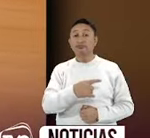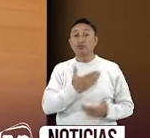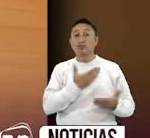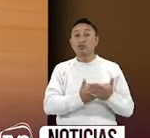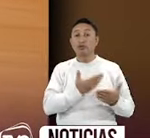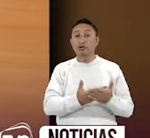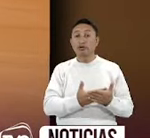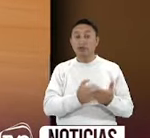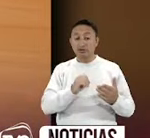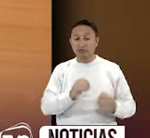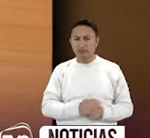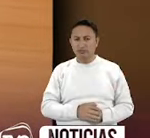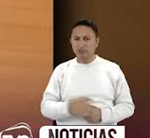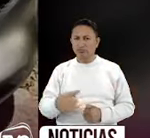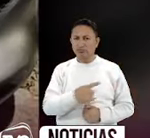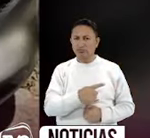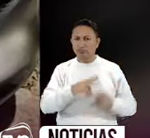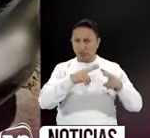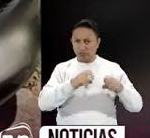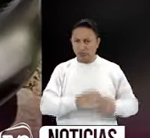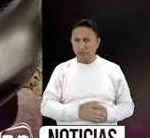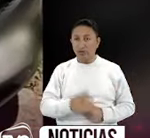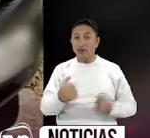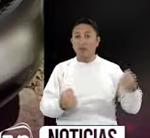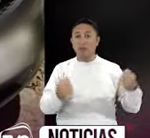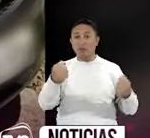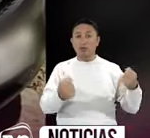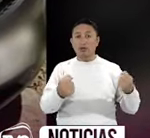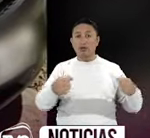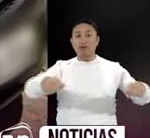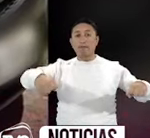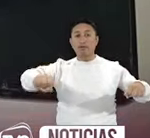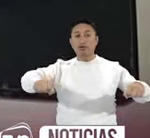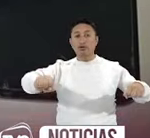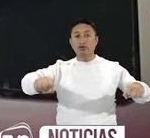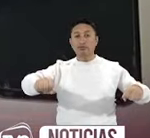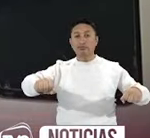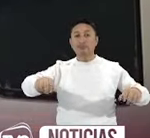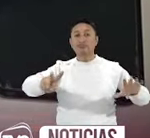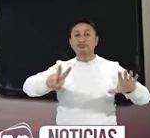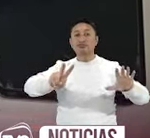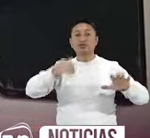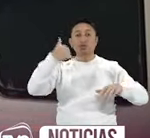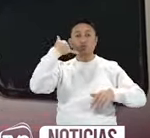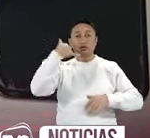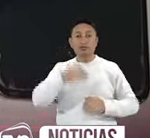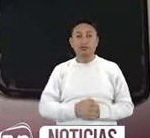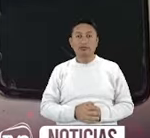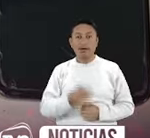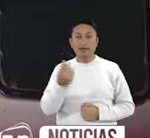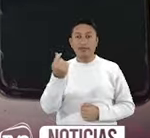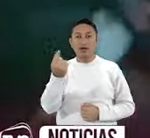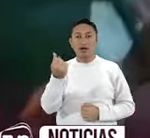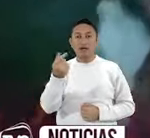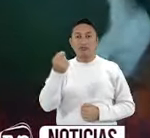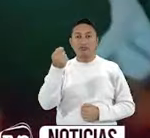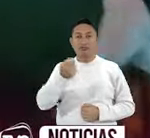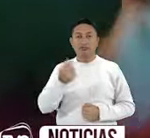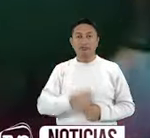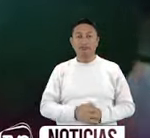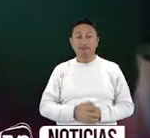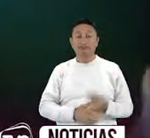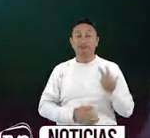delito investigado, como un vehículo, una motocicleta, 7 terminales móviles y dinero en efectivo. 2 de los detenidos